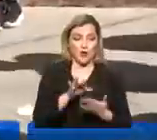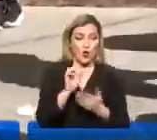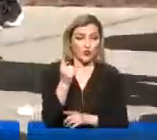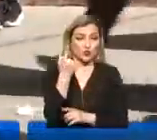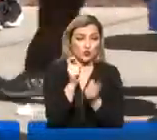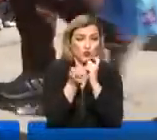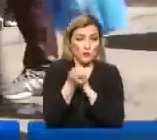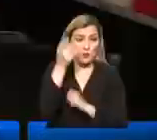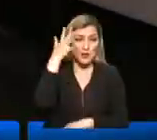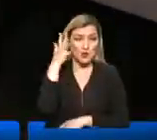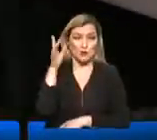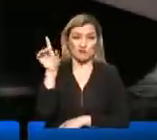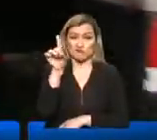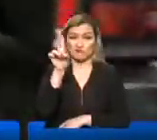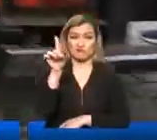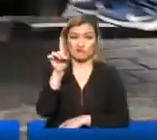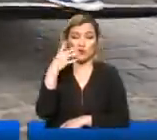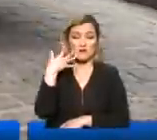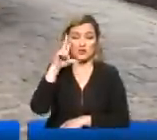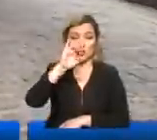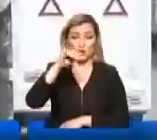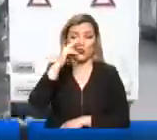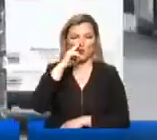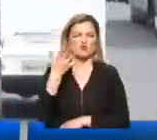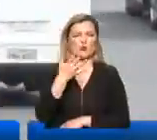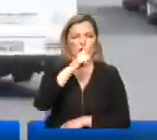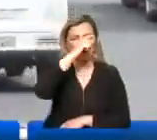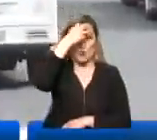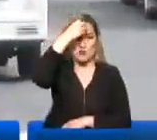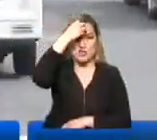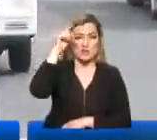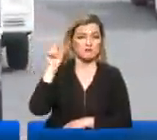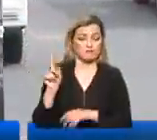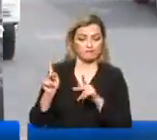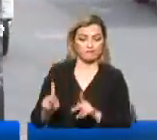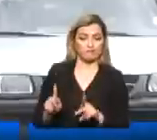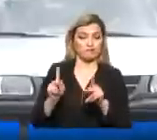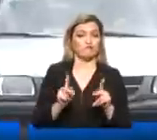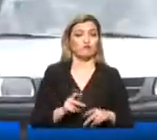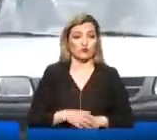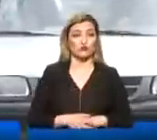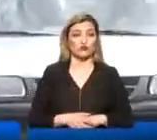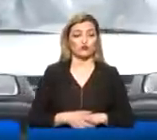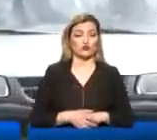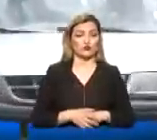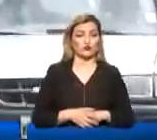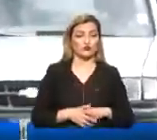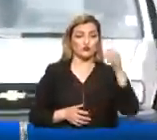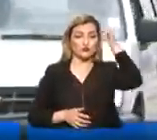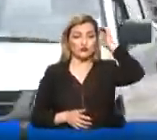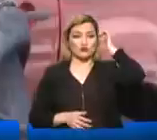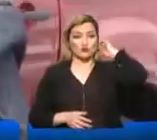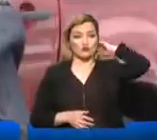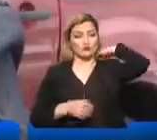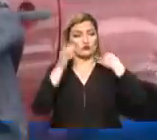que pase al color amarillo desde este 3 de junio. Rumiñahui también se prepara para afrontar esta nueva